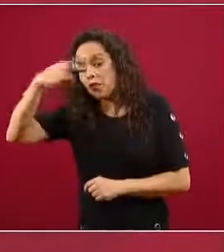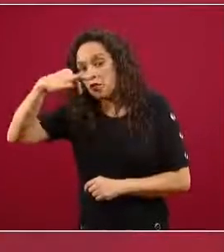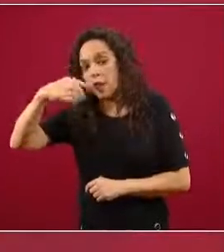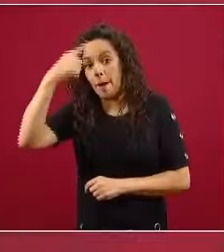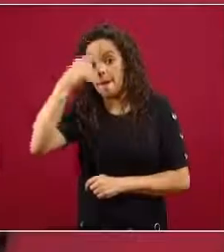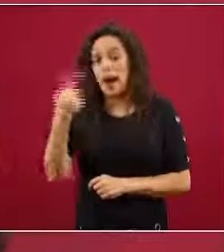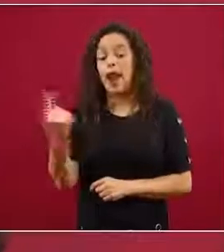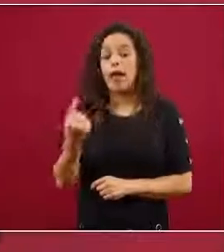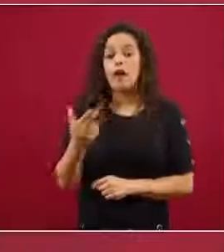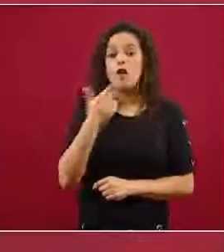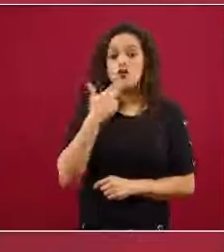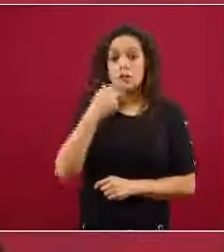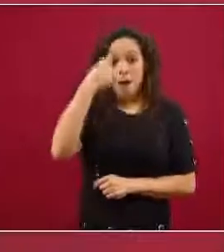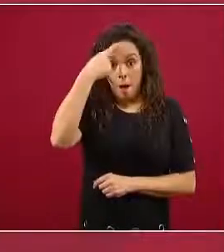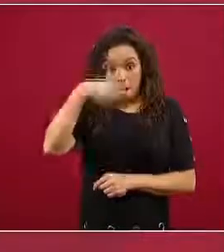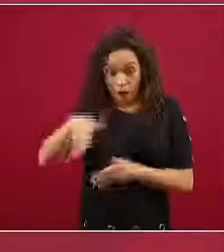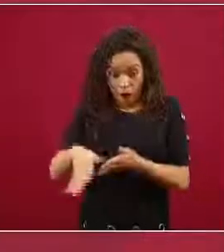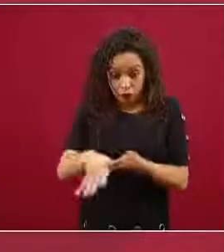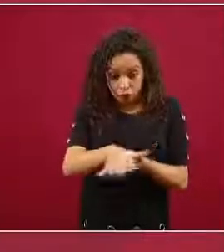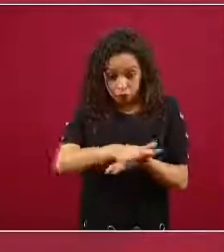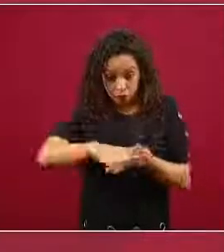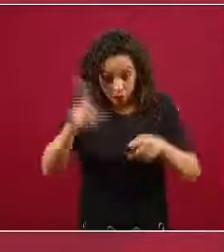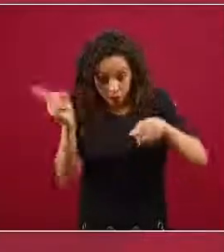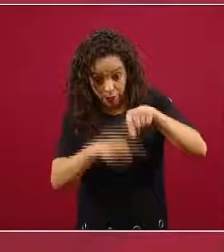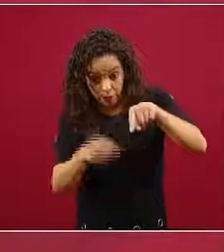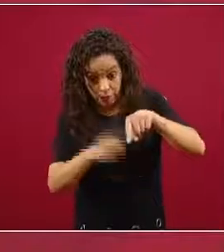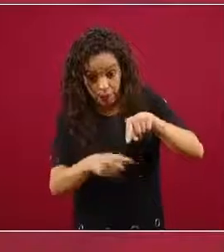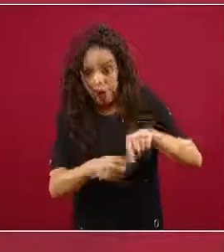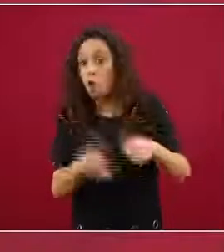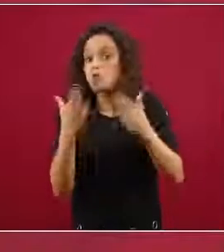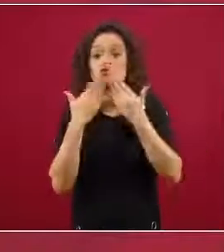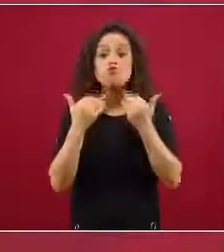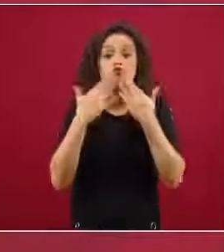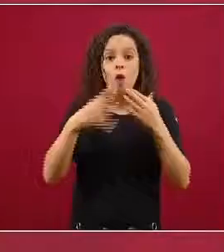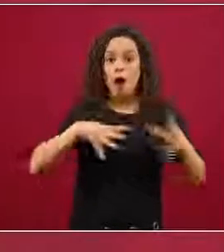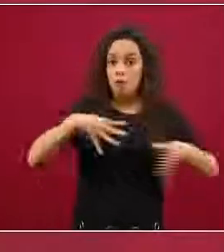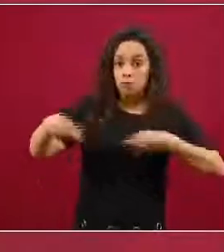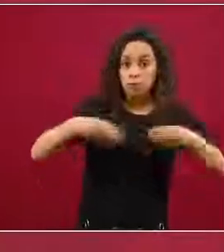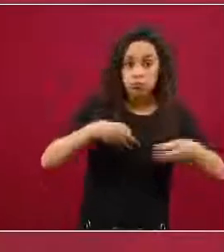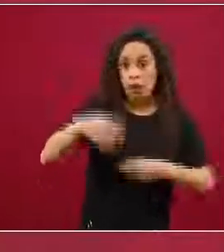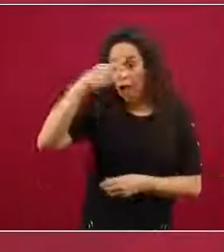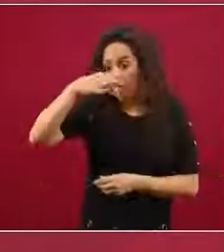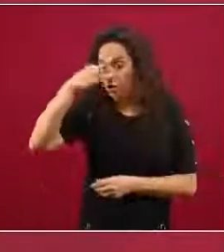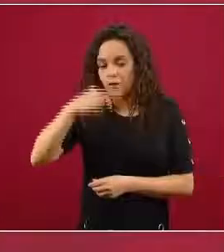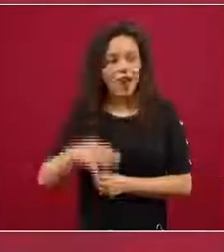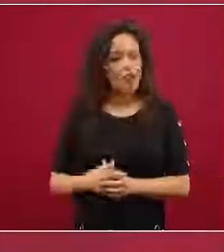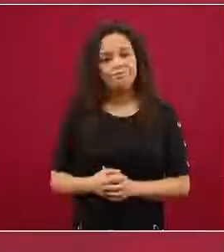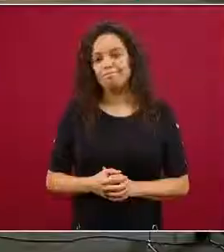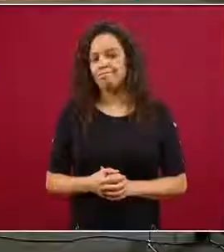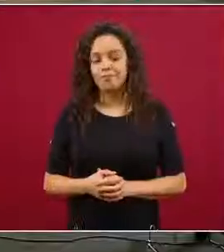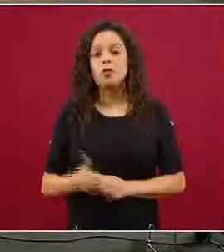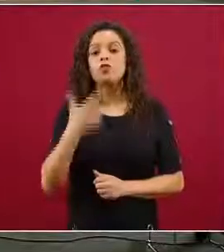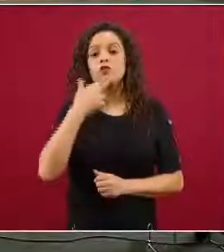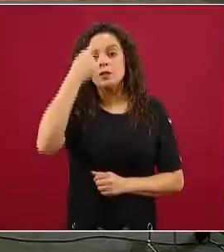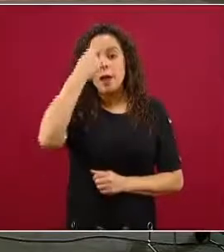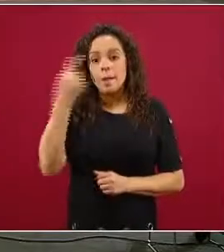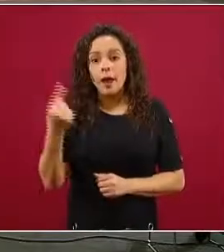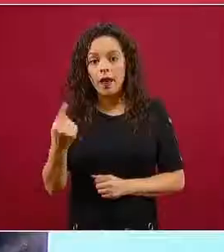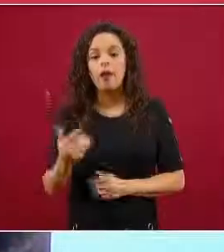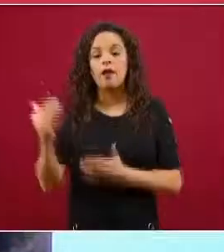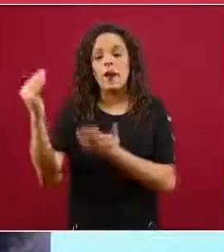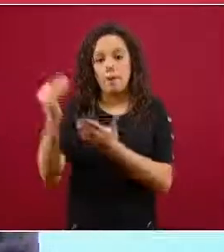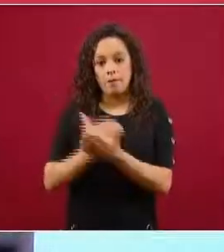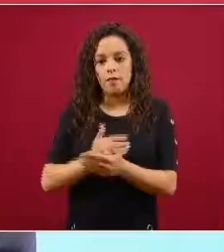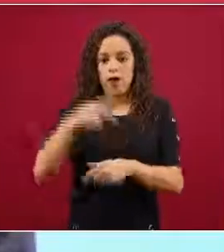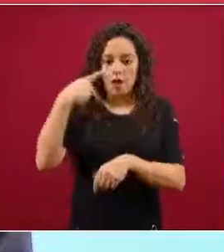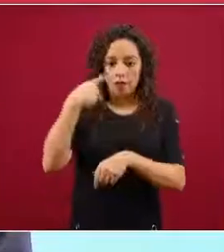de eliminar o evitar que haya contagios de influenza, no. Se usa para reducir los riesgos de que la